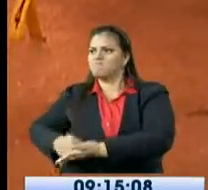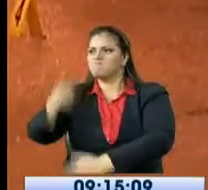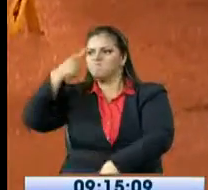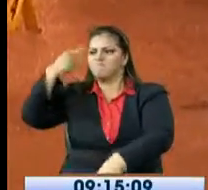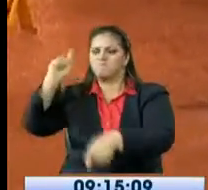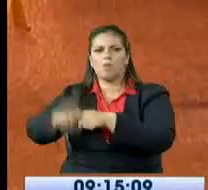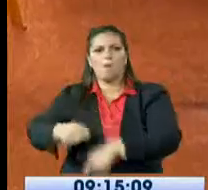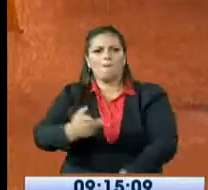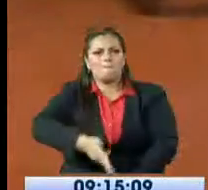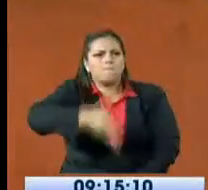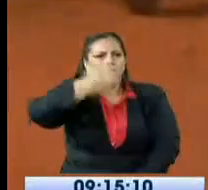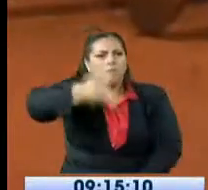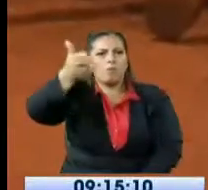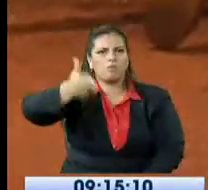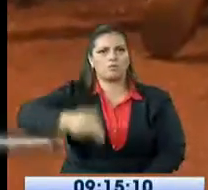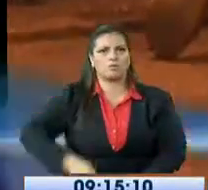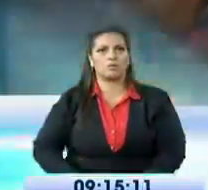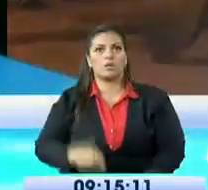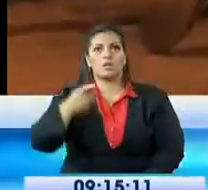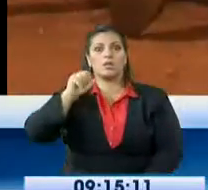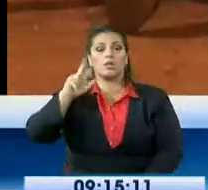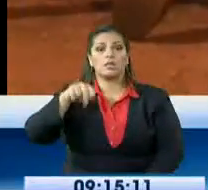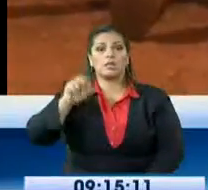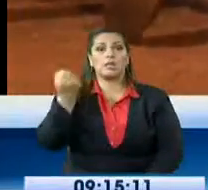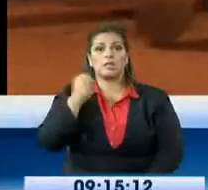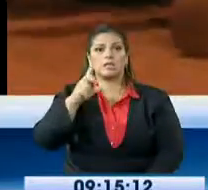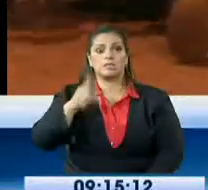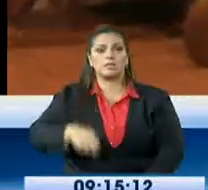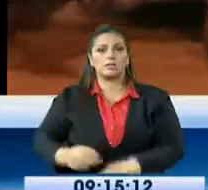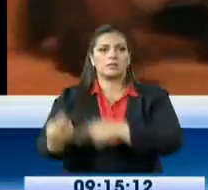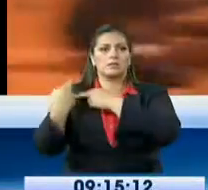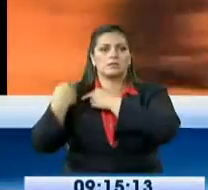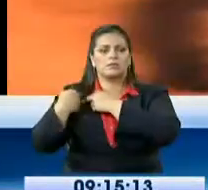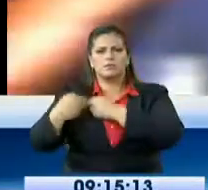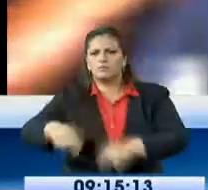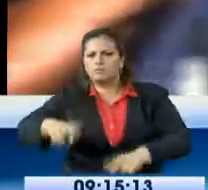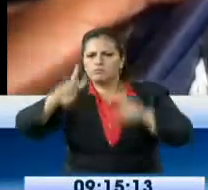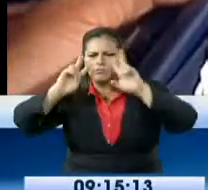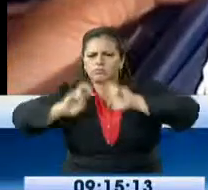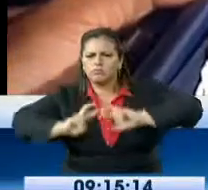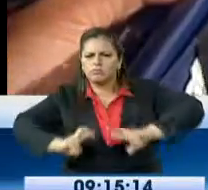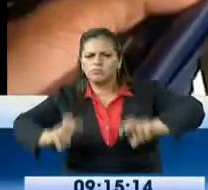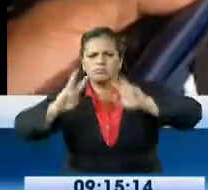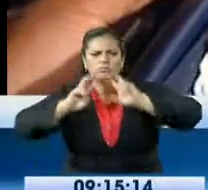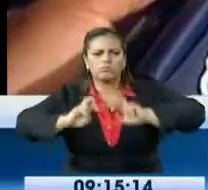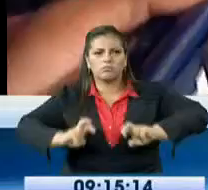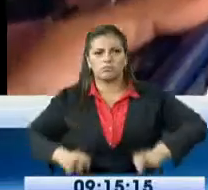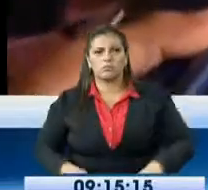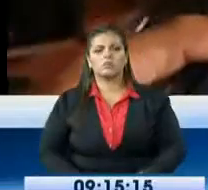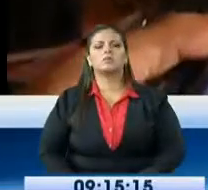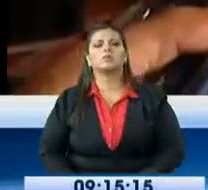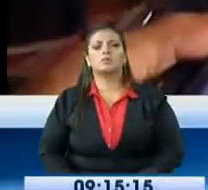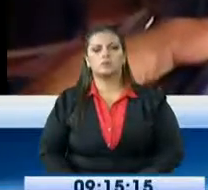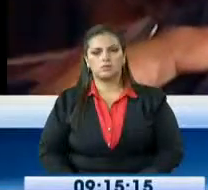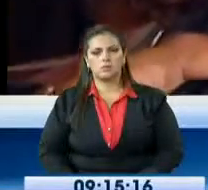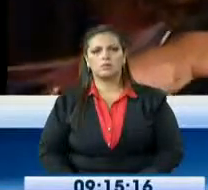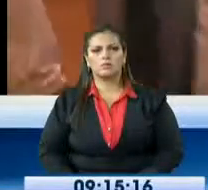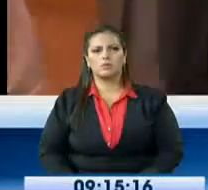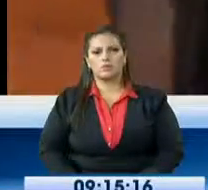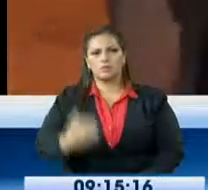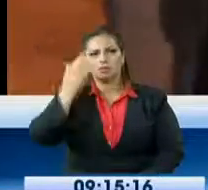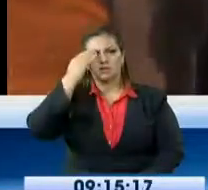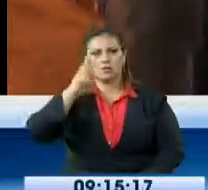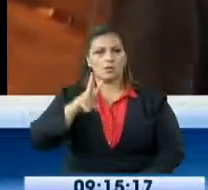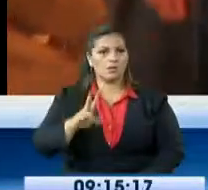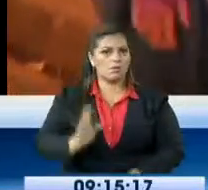la Policía Nacional a través de INASED están evacuando ya las primeras diligencias investigativas, descartado hasta el momento totalmente la hipótesis del robo.